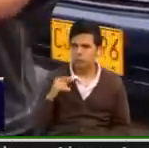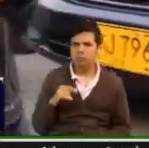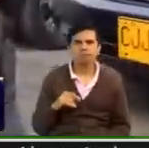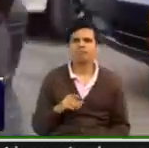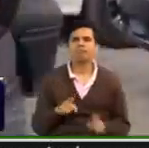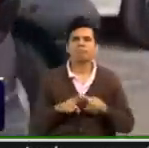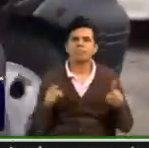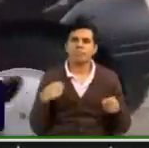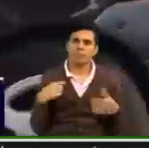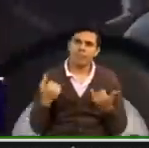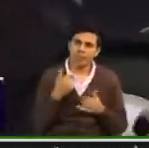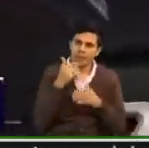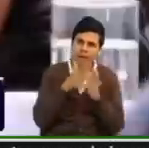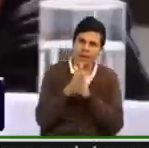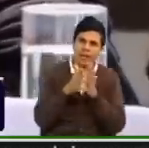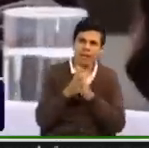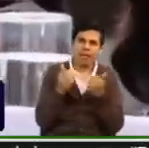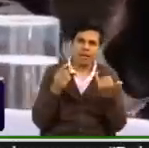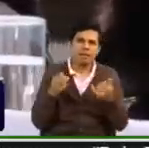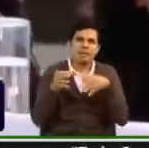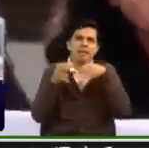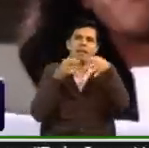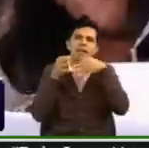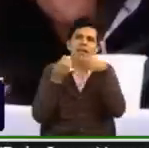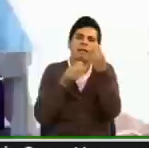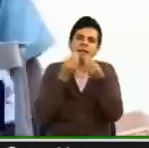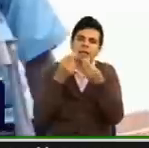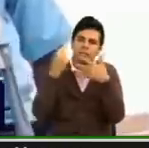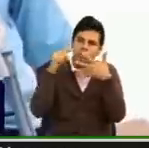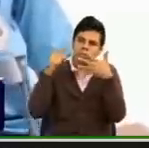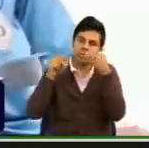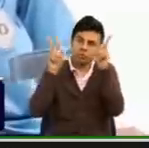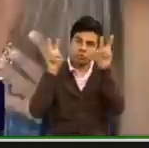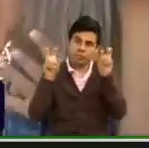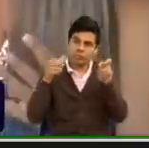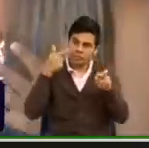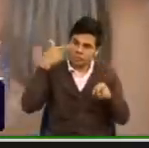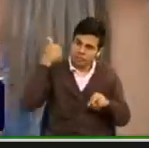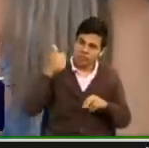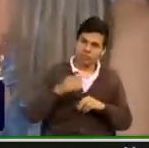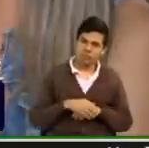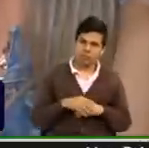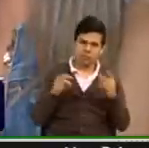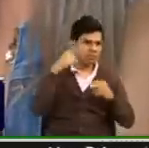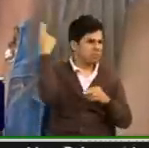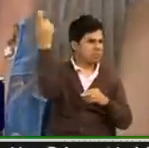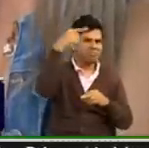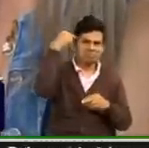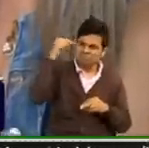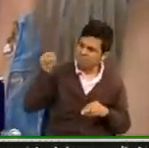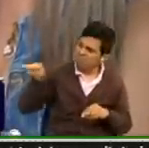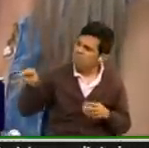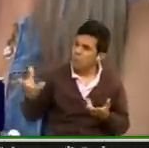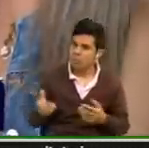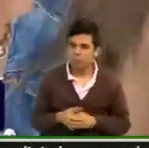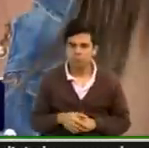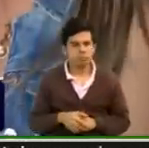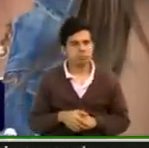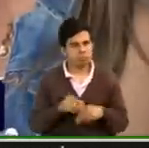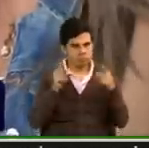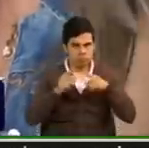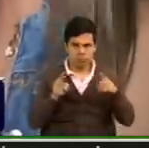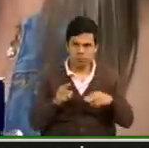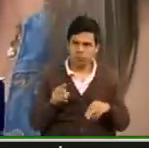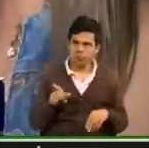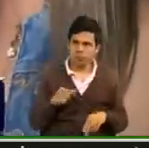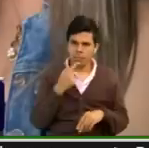lo que vengo a compartirles a la gente son las cosas bonitas. ¿Cómo te ven ahora? No, la gente siempre se asombra